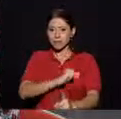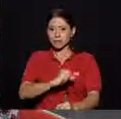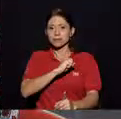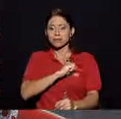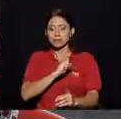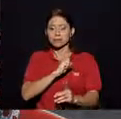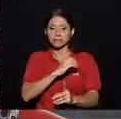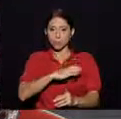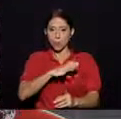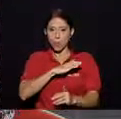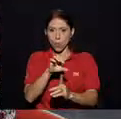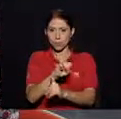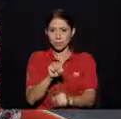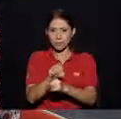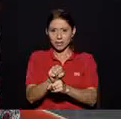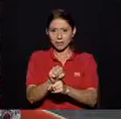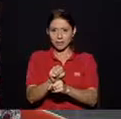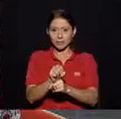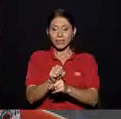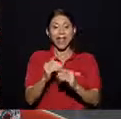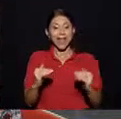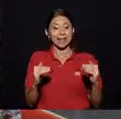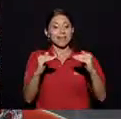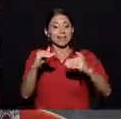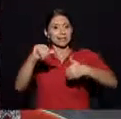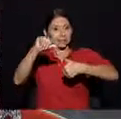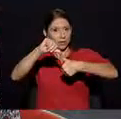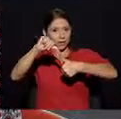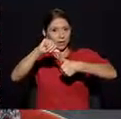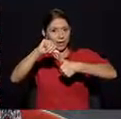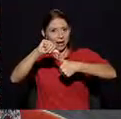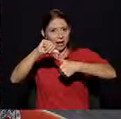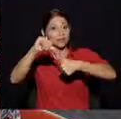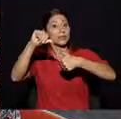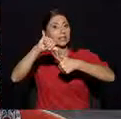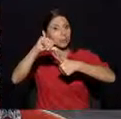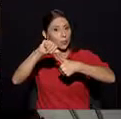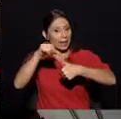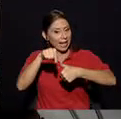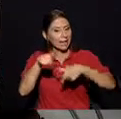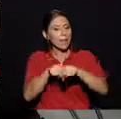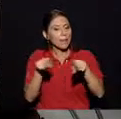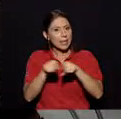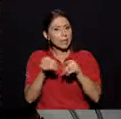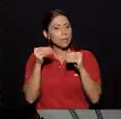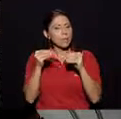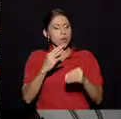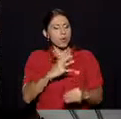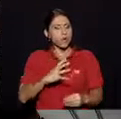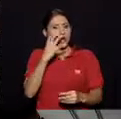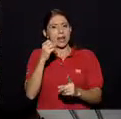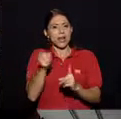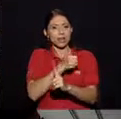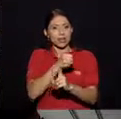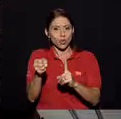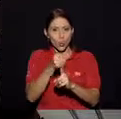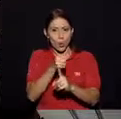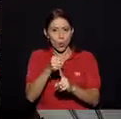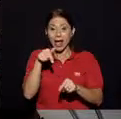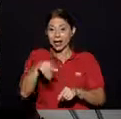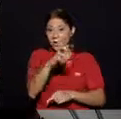y refleja dentro de un entorno centroamericano que también es muy violento, un comportamiento que